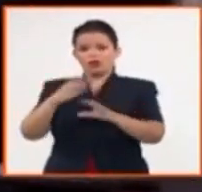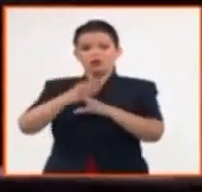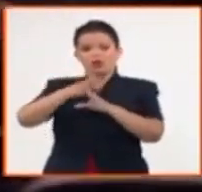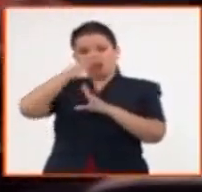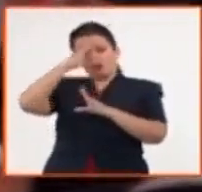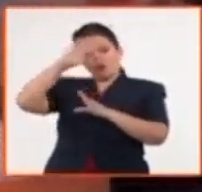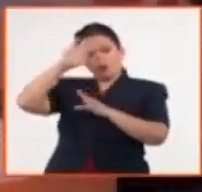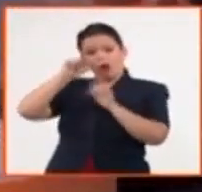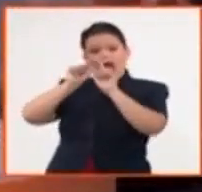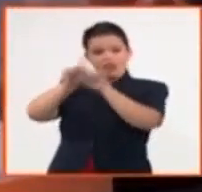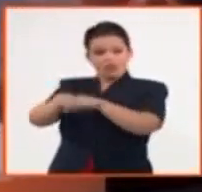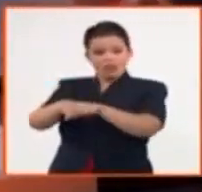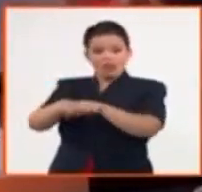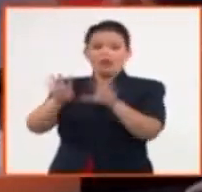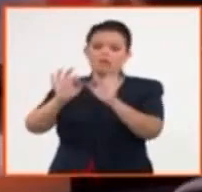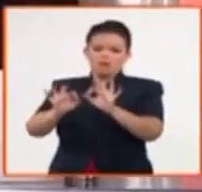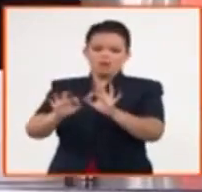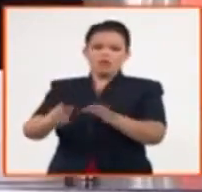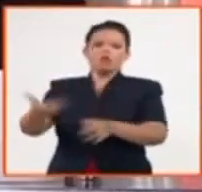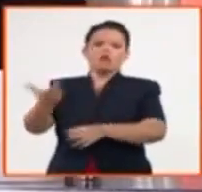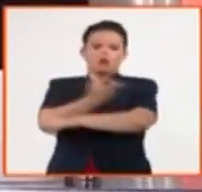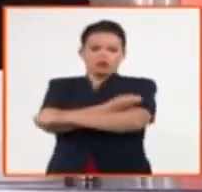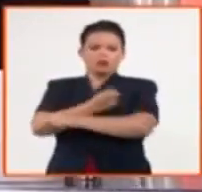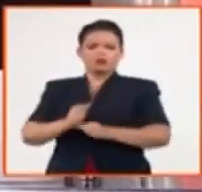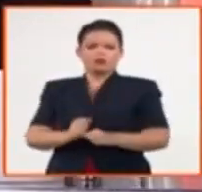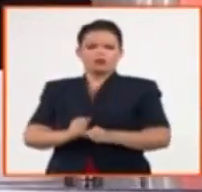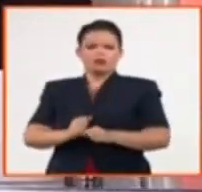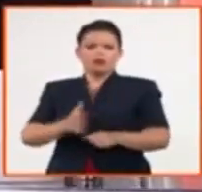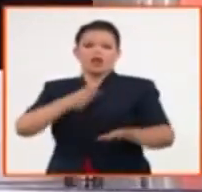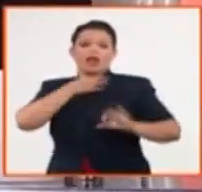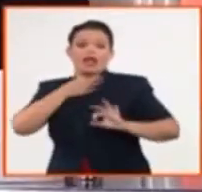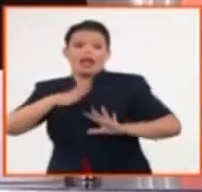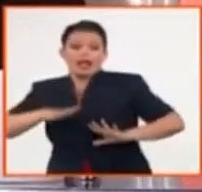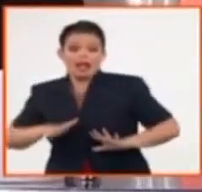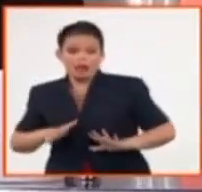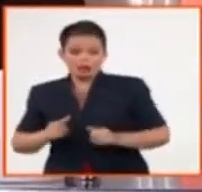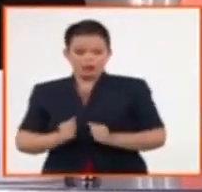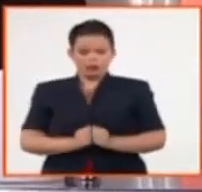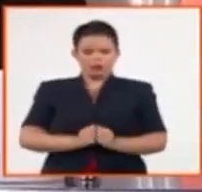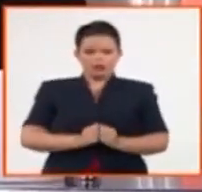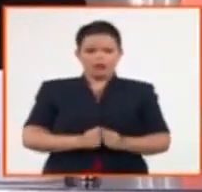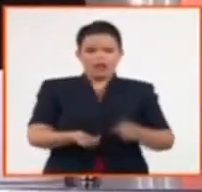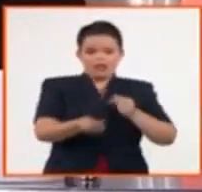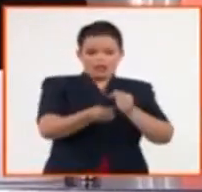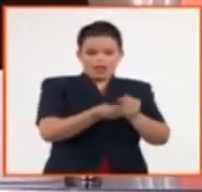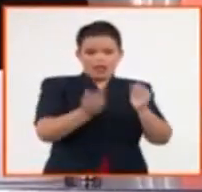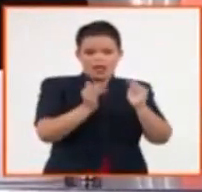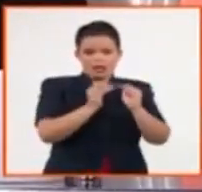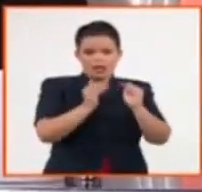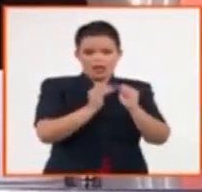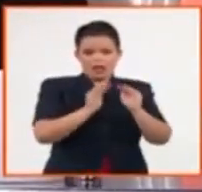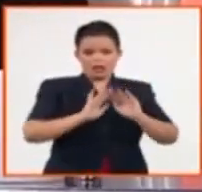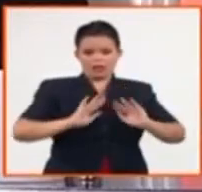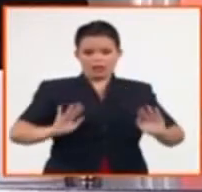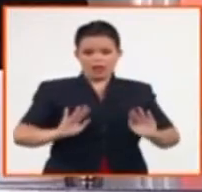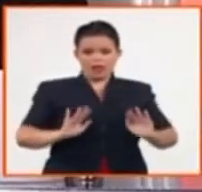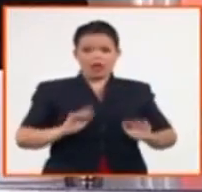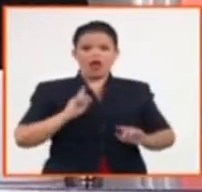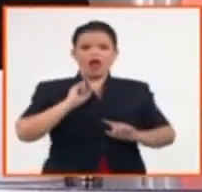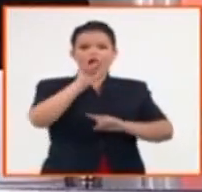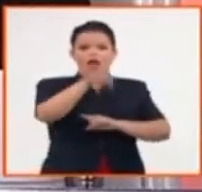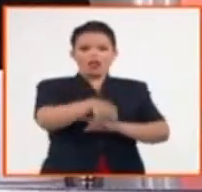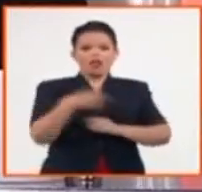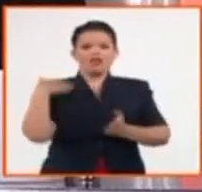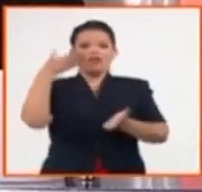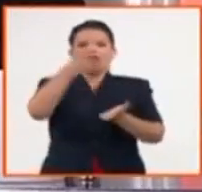origen, solo con presentar su tarjeta de vacunación, se presentan en un centro, en un vacunatorio, y ahí mismo